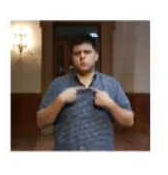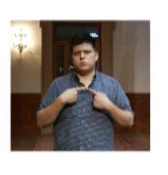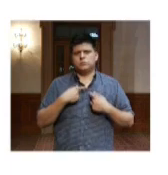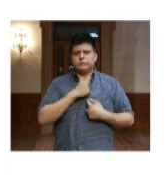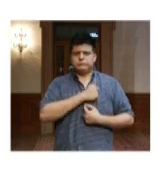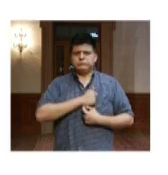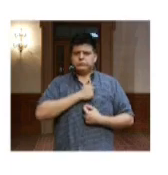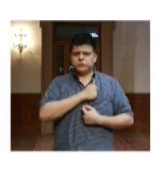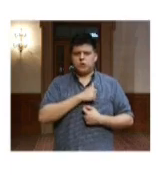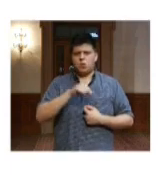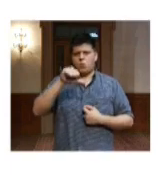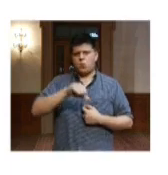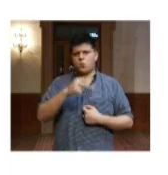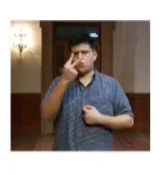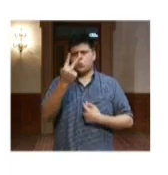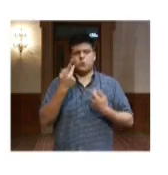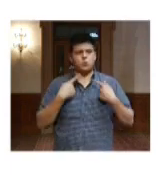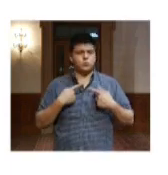hay dos